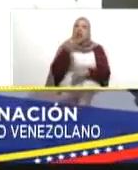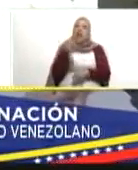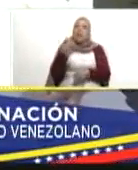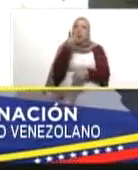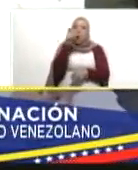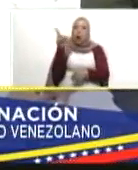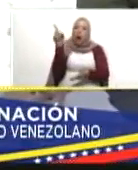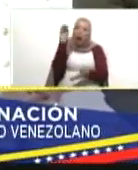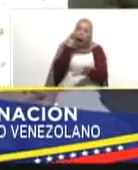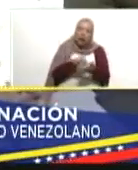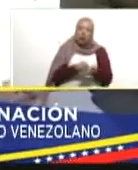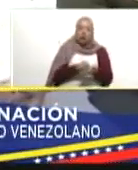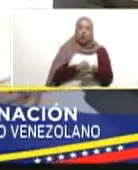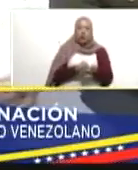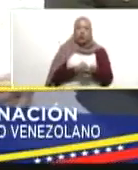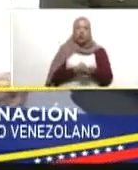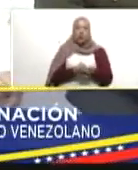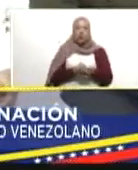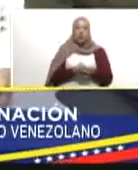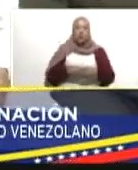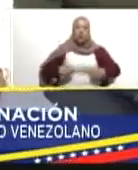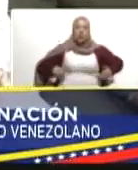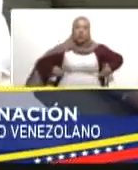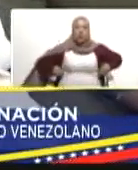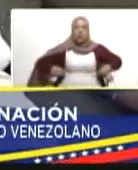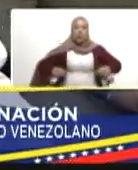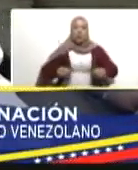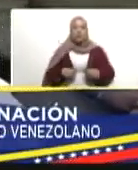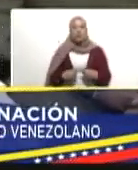tras año